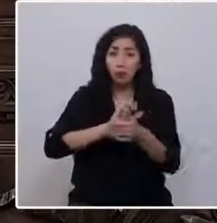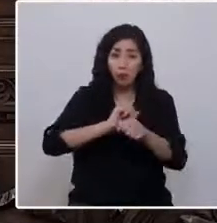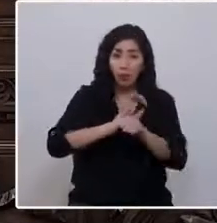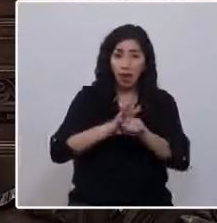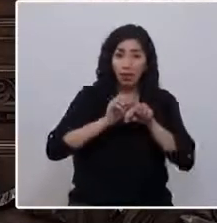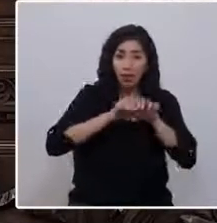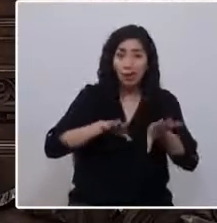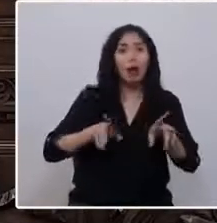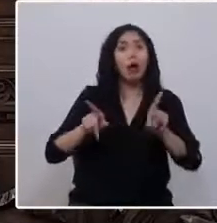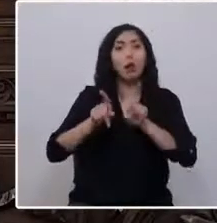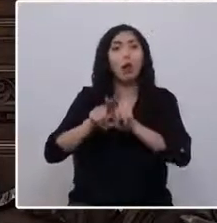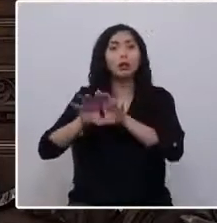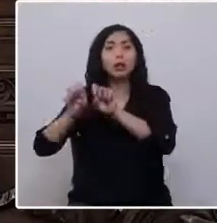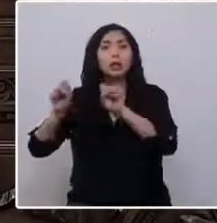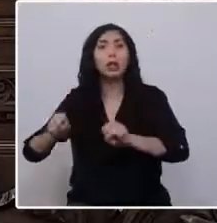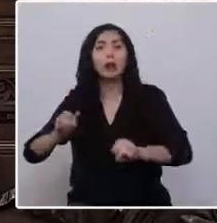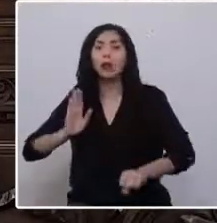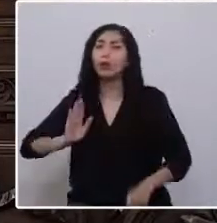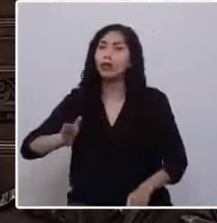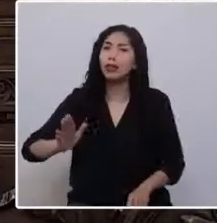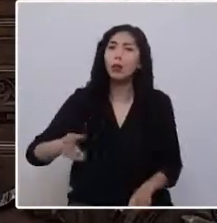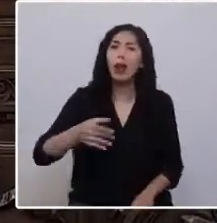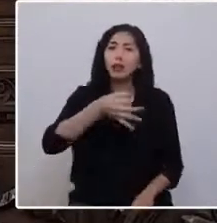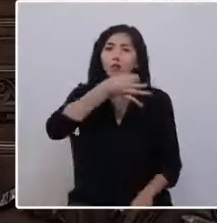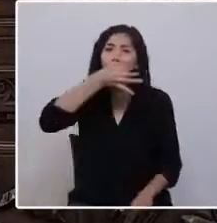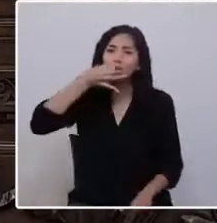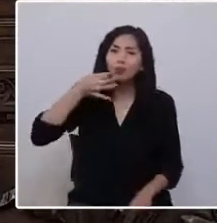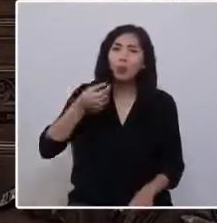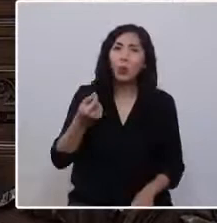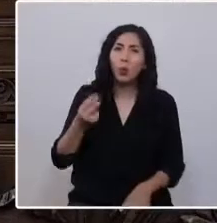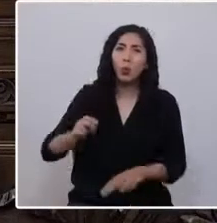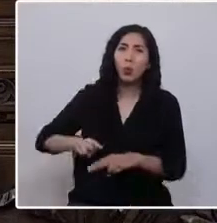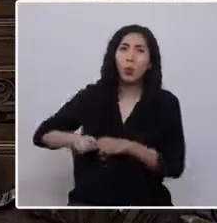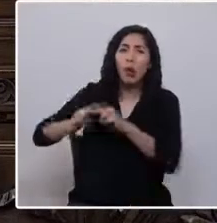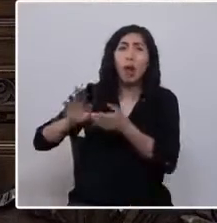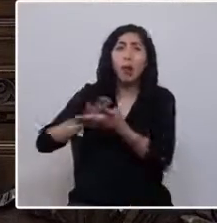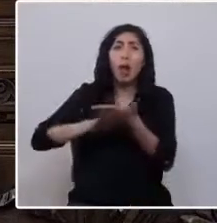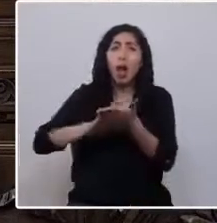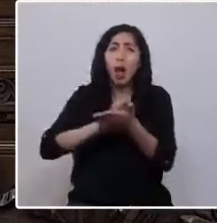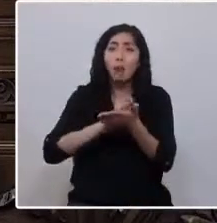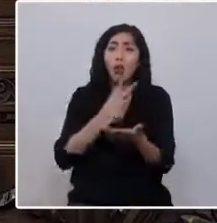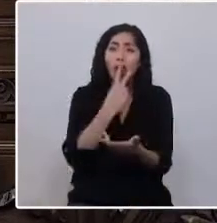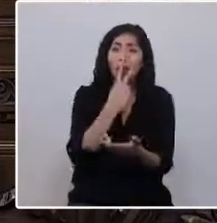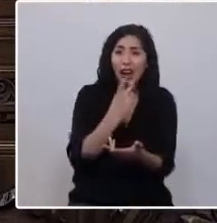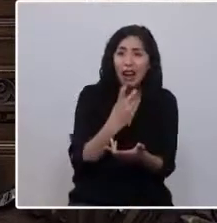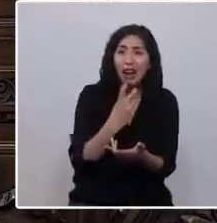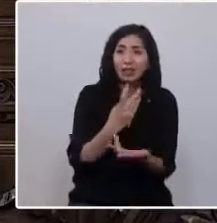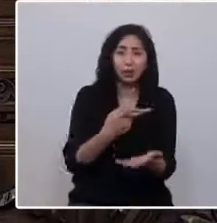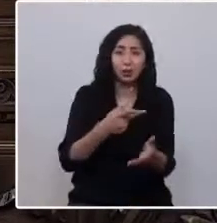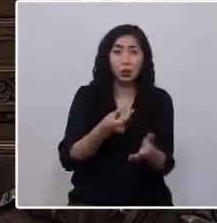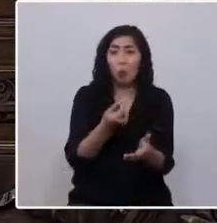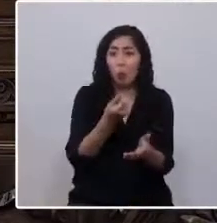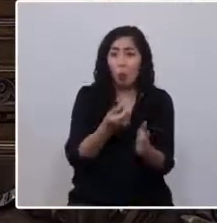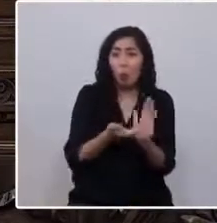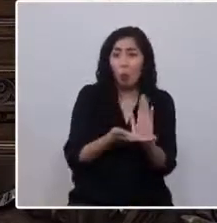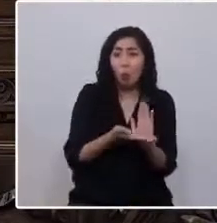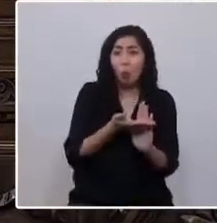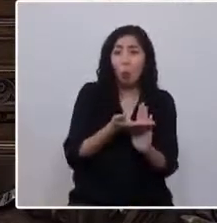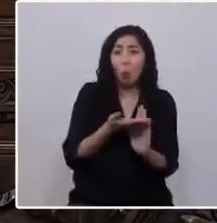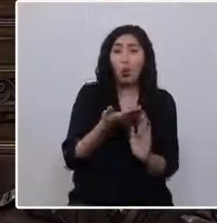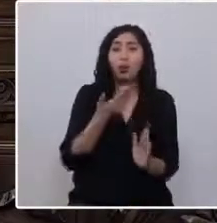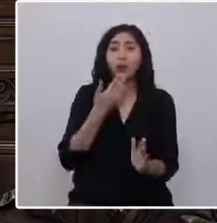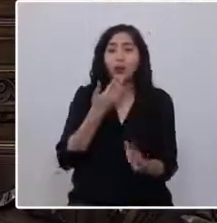lucrando y anulando ganancias tal como lo demuestran estos tiempos el aumento los pesos los combustibles para consumo doméstico o la ganancia del sector